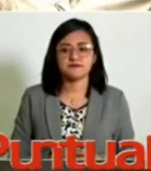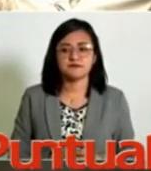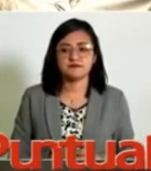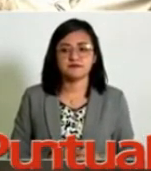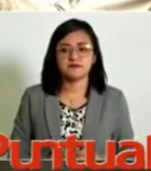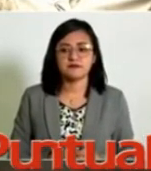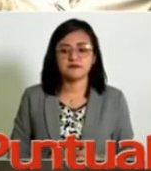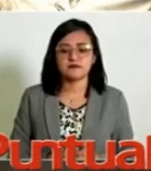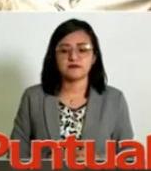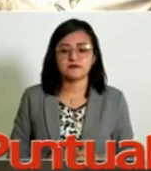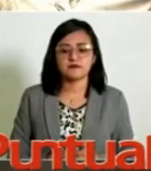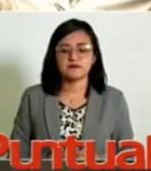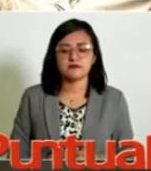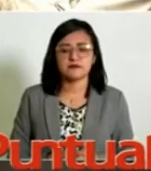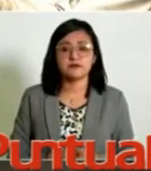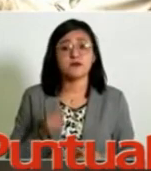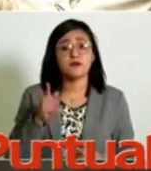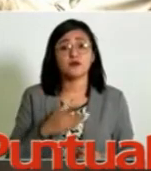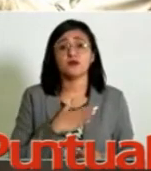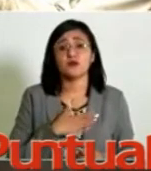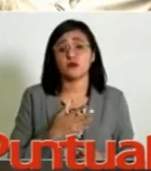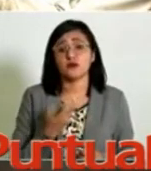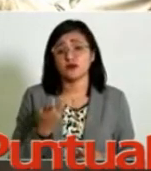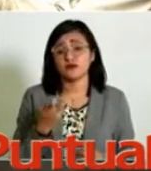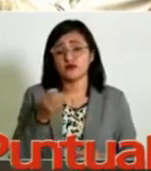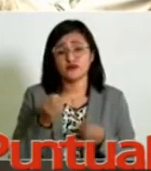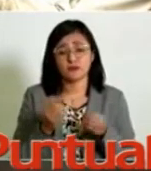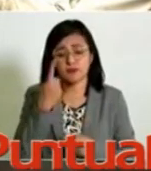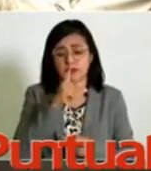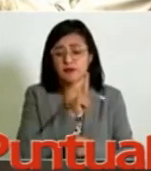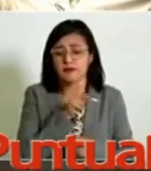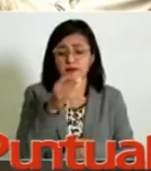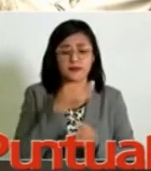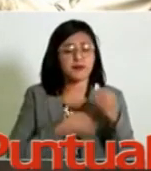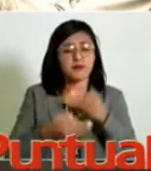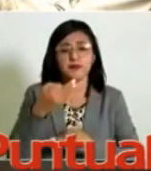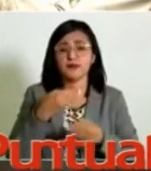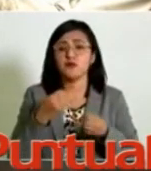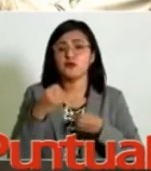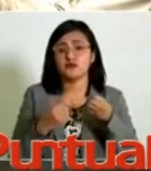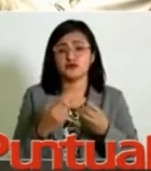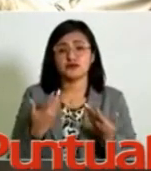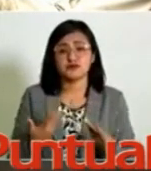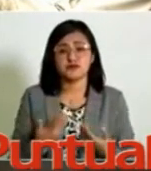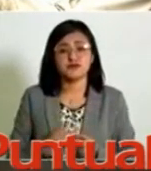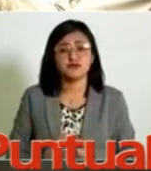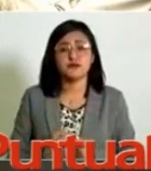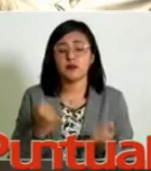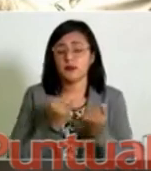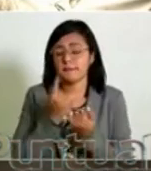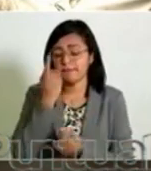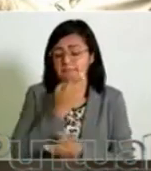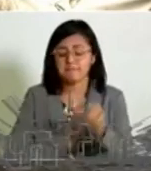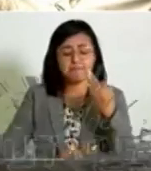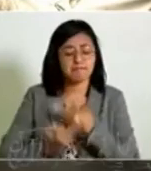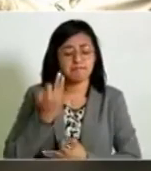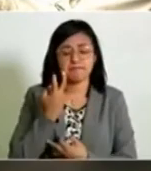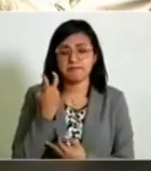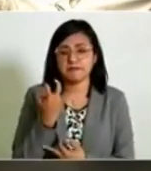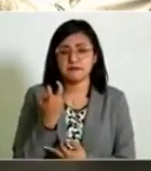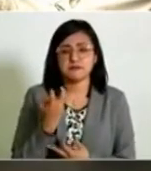la justicia debe de ser igual para todos igual para todos